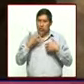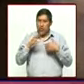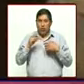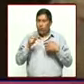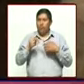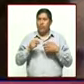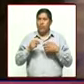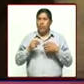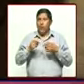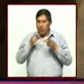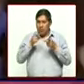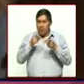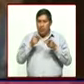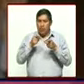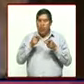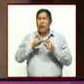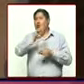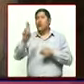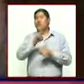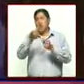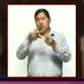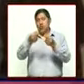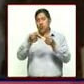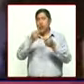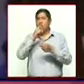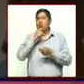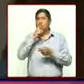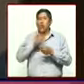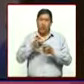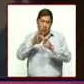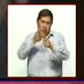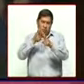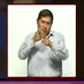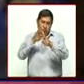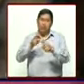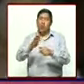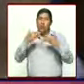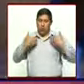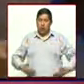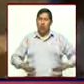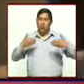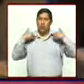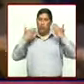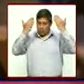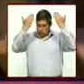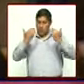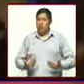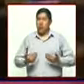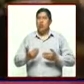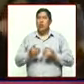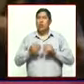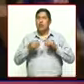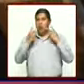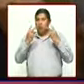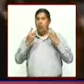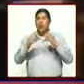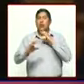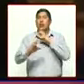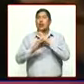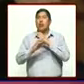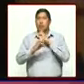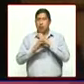justamente apuntado en el momento del uso de balines, como ustedes han podido apreciar, en su cuerpo. Y en este momento estamos retrocediendo la